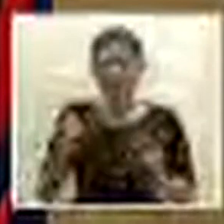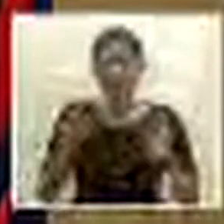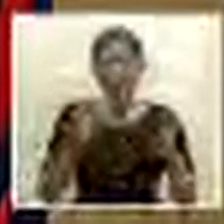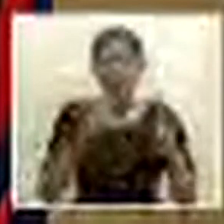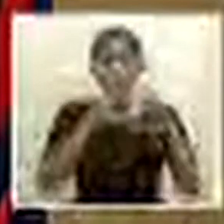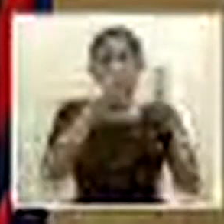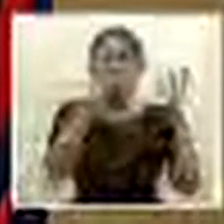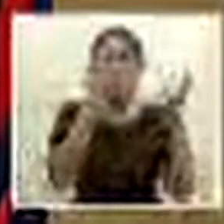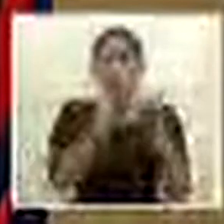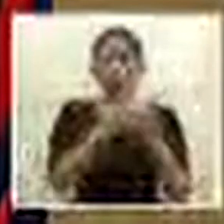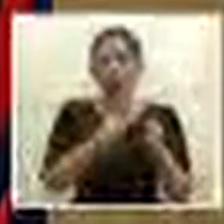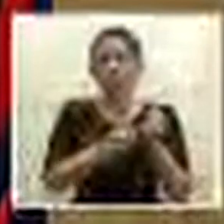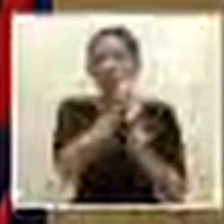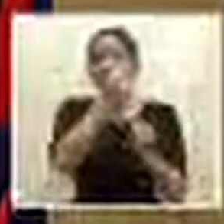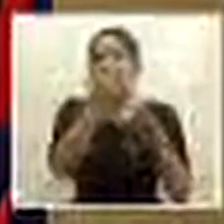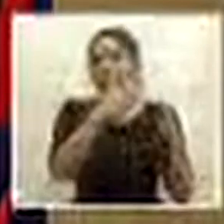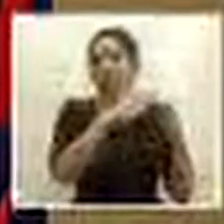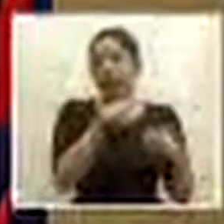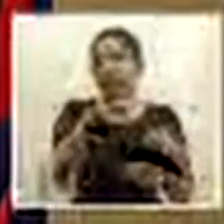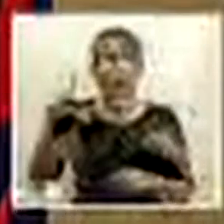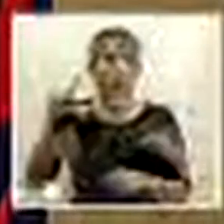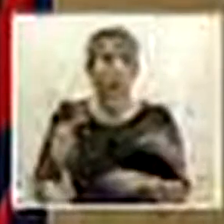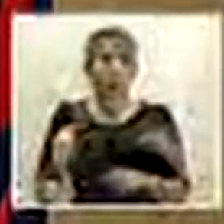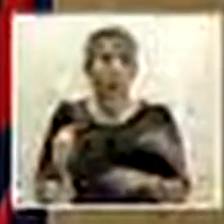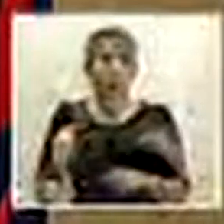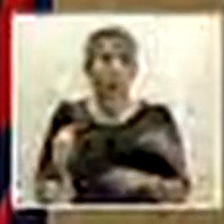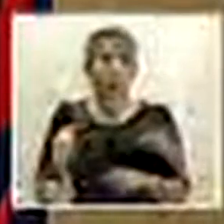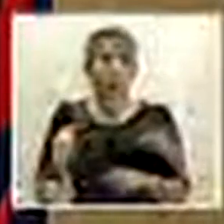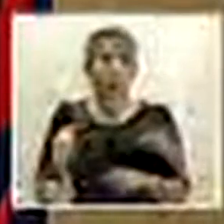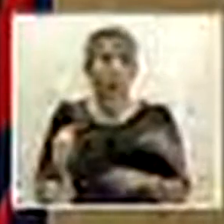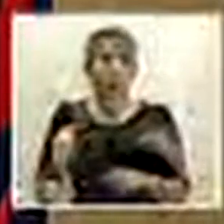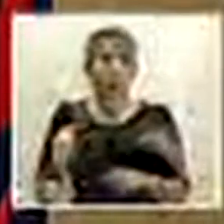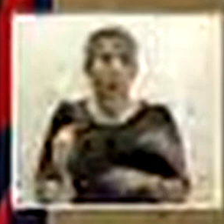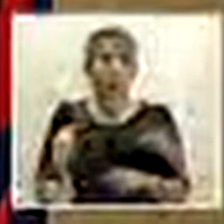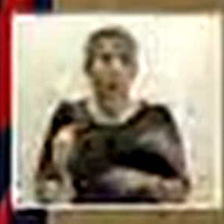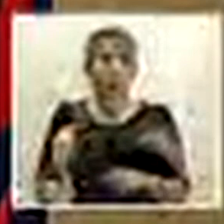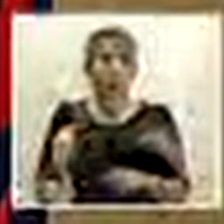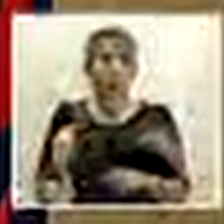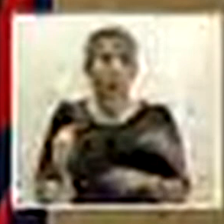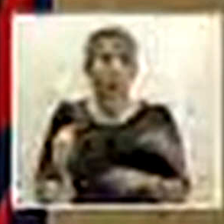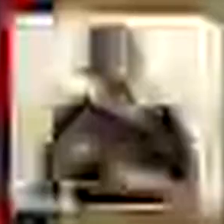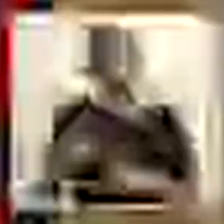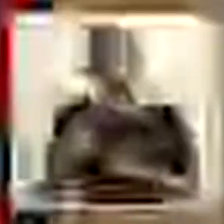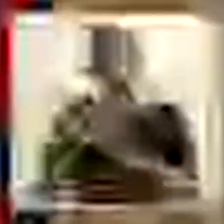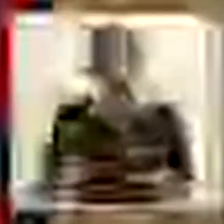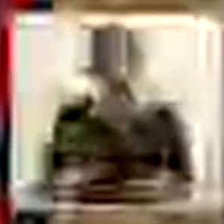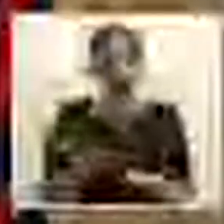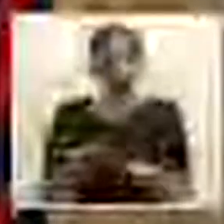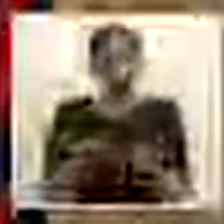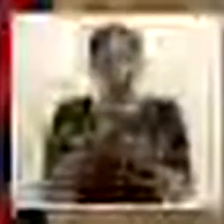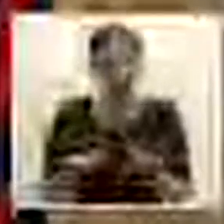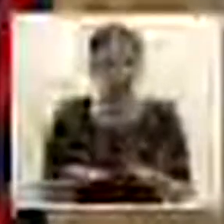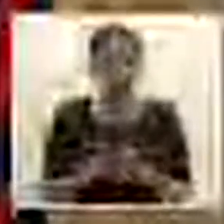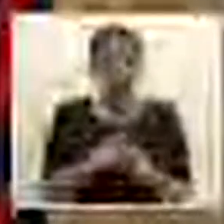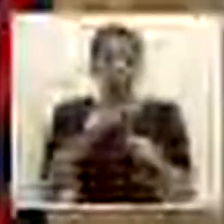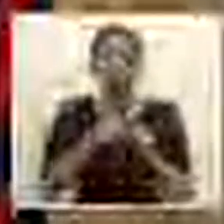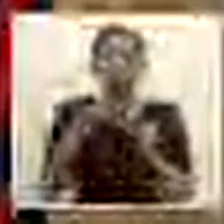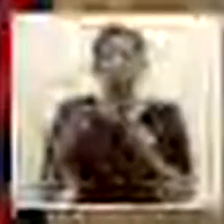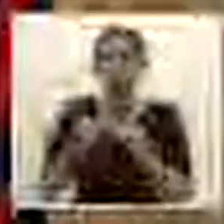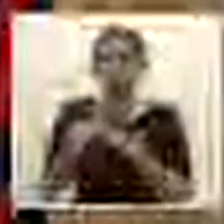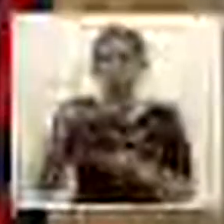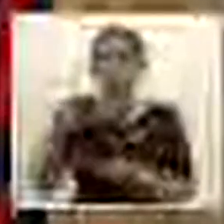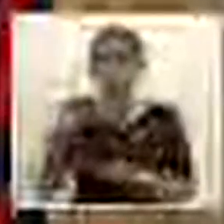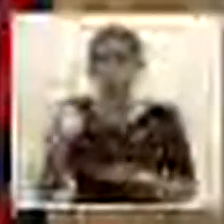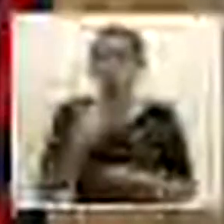mundiales, pero obviamente no quisiéramos tenerla, o sea, quisiéramos tener 0 fallecimientos. Y eso es lo